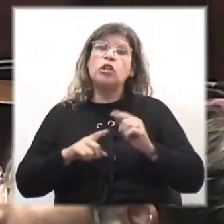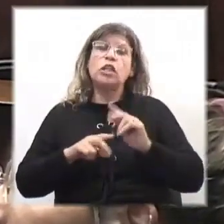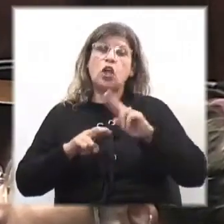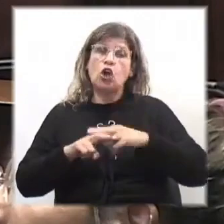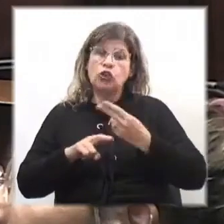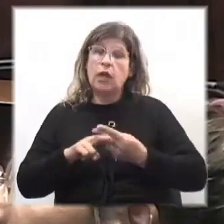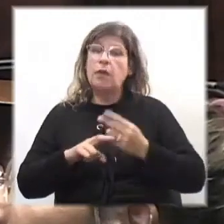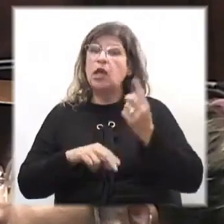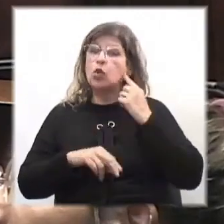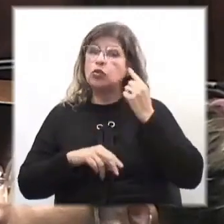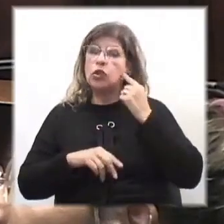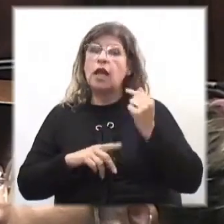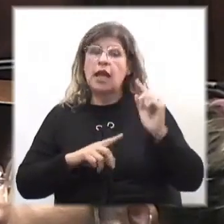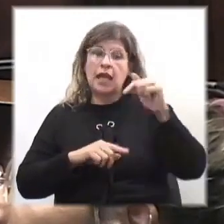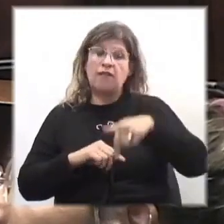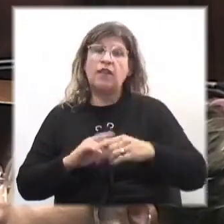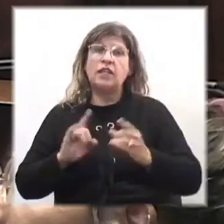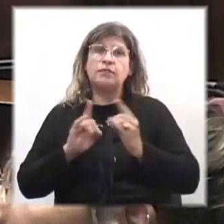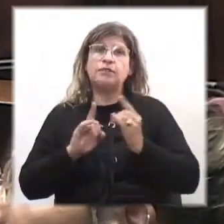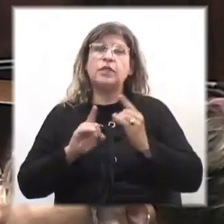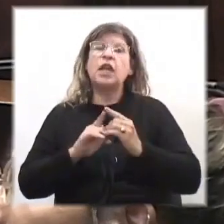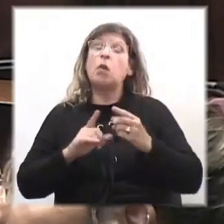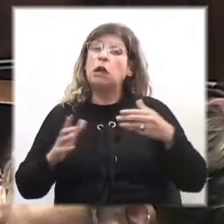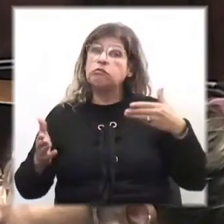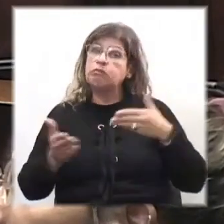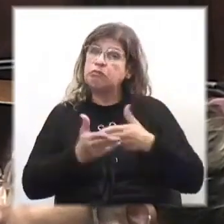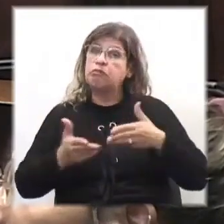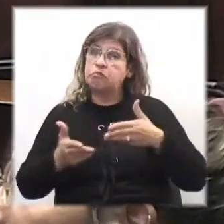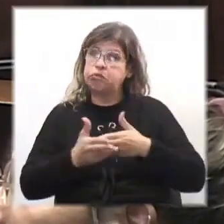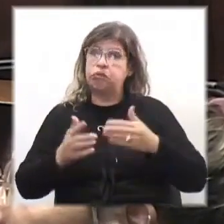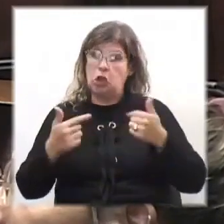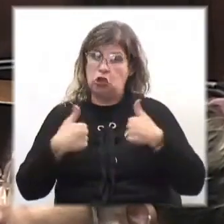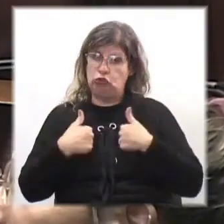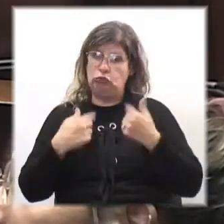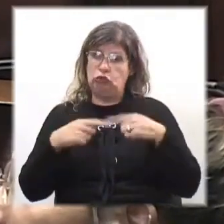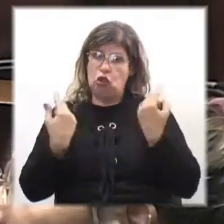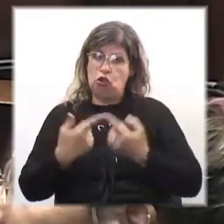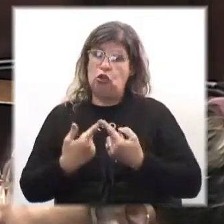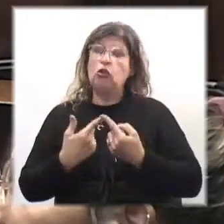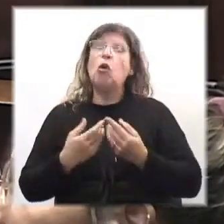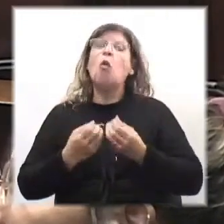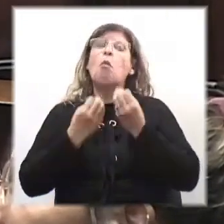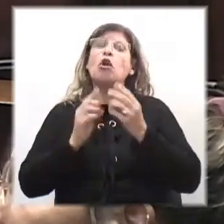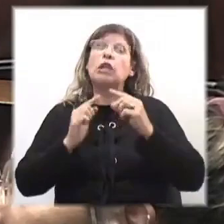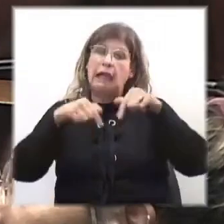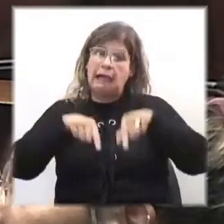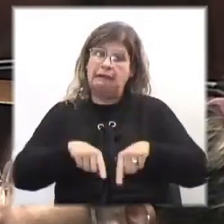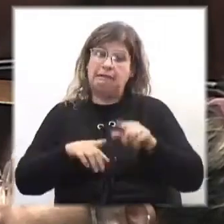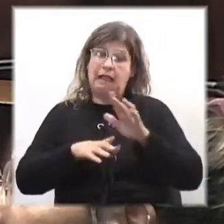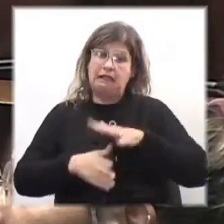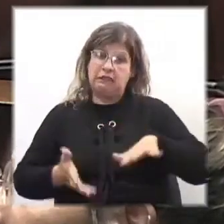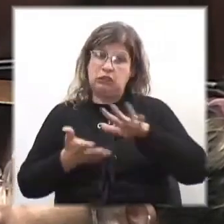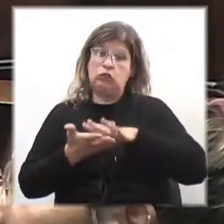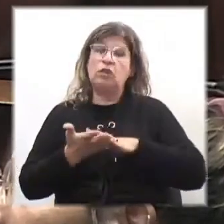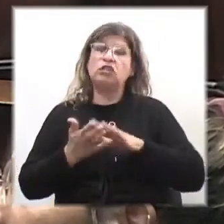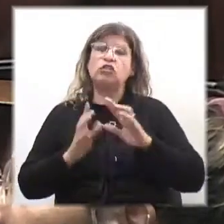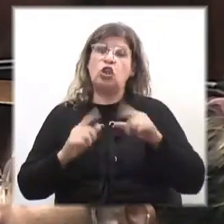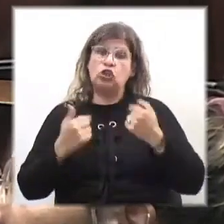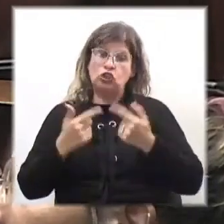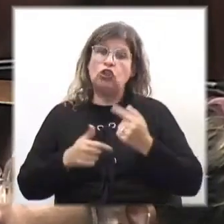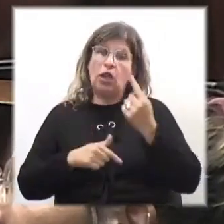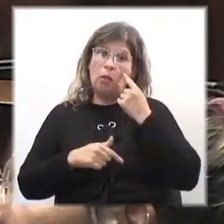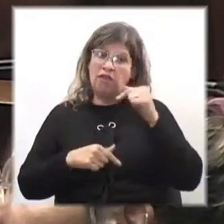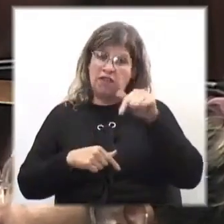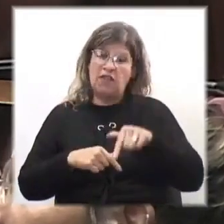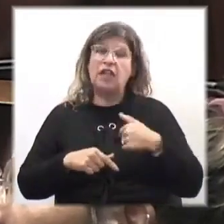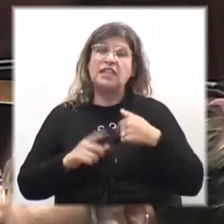que venimos al parlamento a poner palos en la rueda porque esta situación que hoy estamos viviendo y